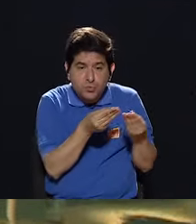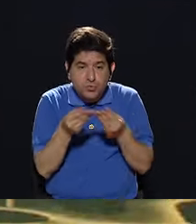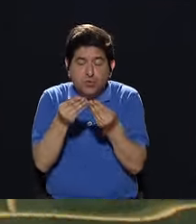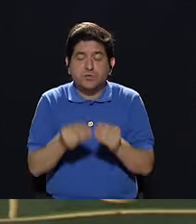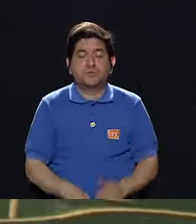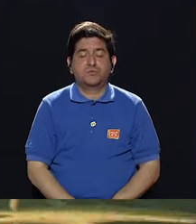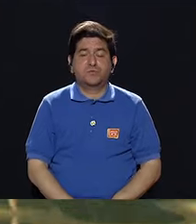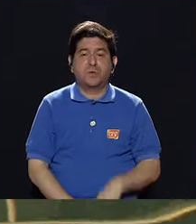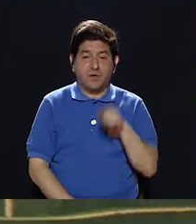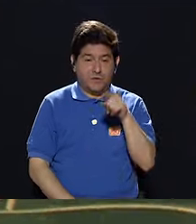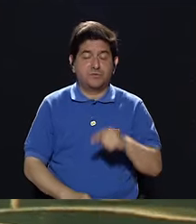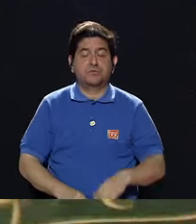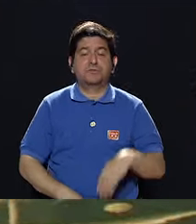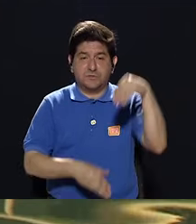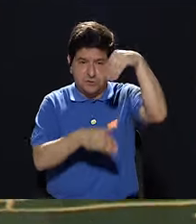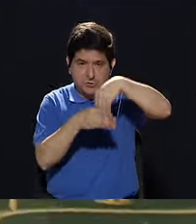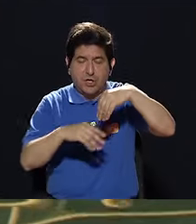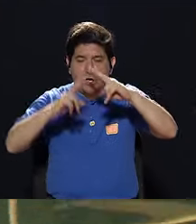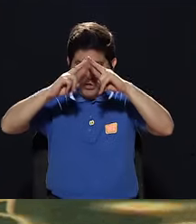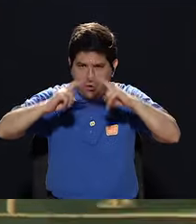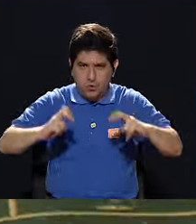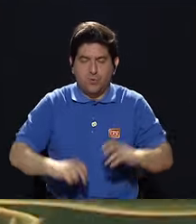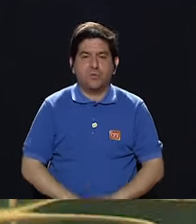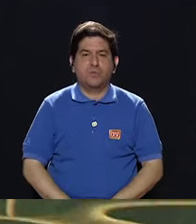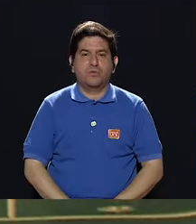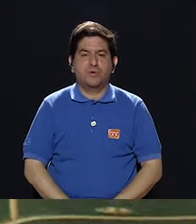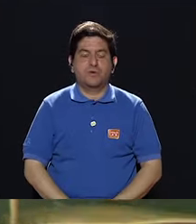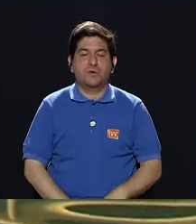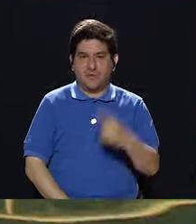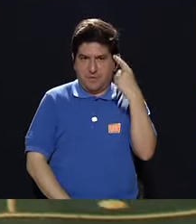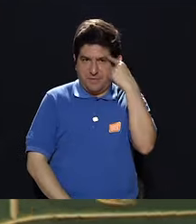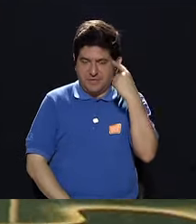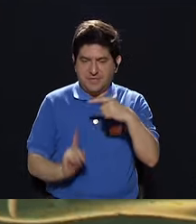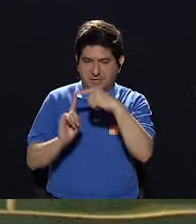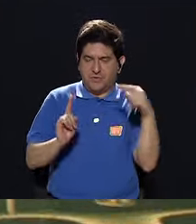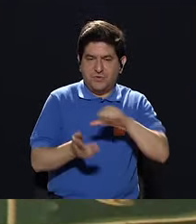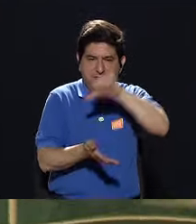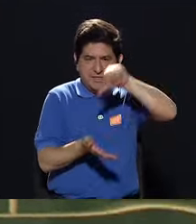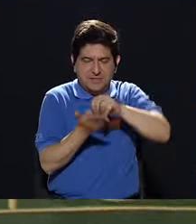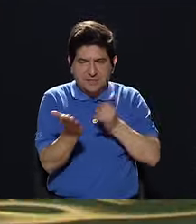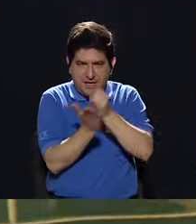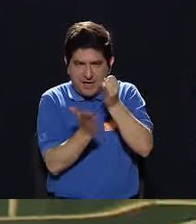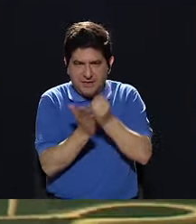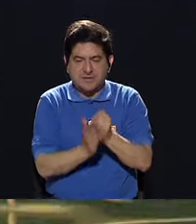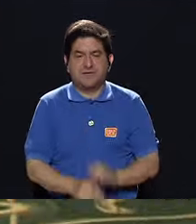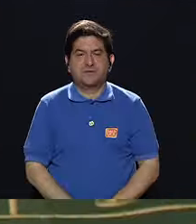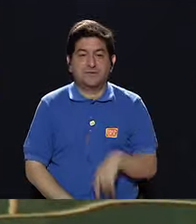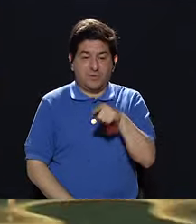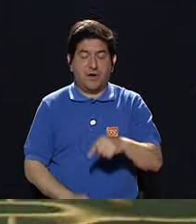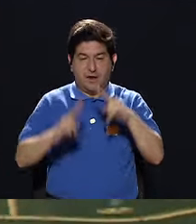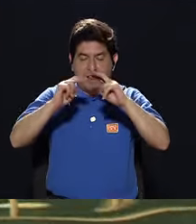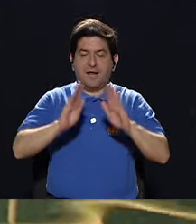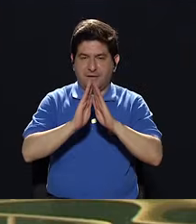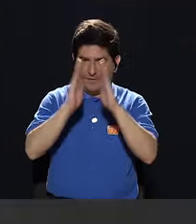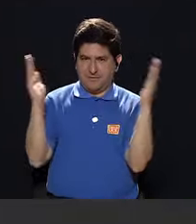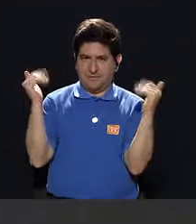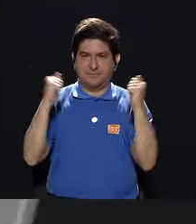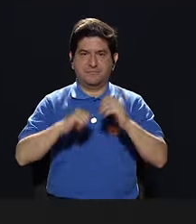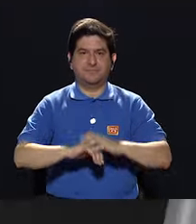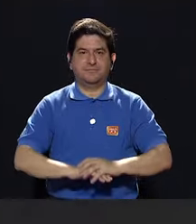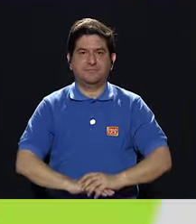geología también viene a incorporarse a los análisis desde la sombrilla del centro de investigación, ¿verdad?, que es mucho más